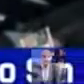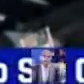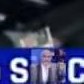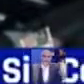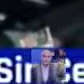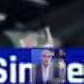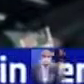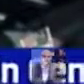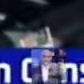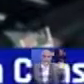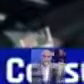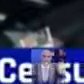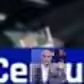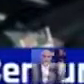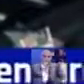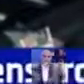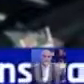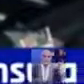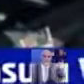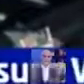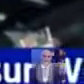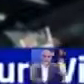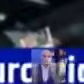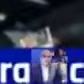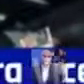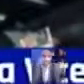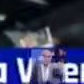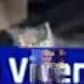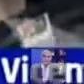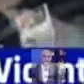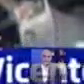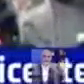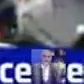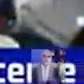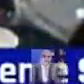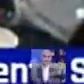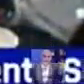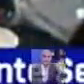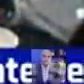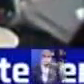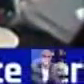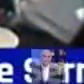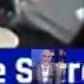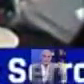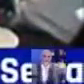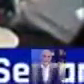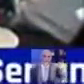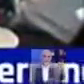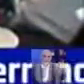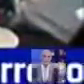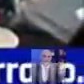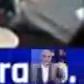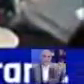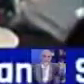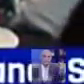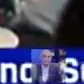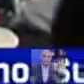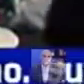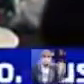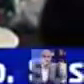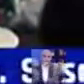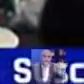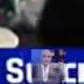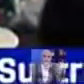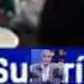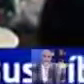de la República cobijada por el Movimiento de Regeneración Nacional, y pues bueno, ahí,